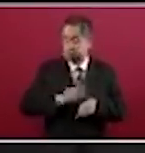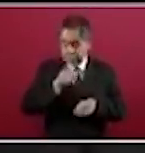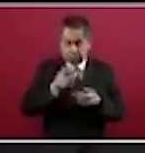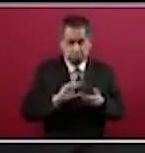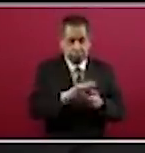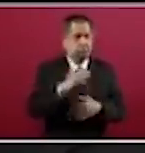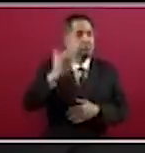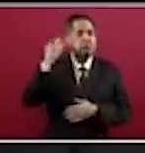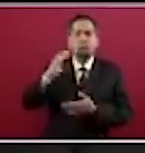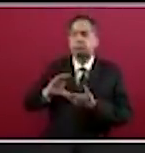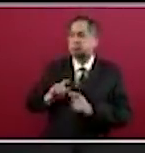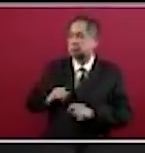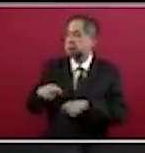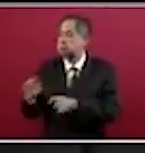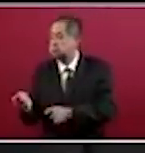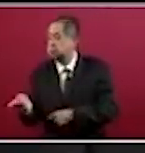de lo que recibían